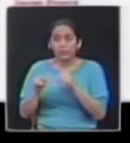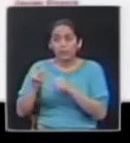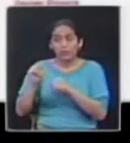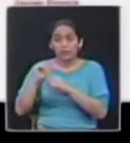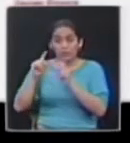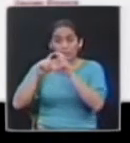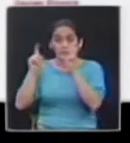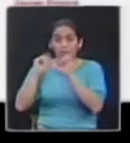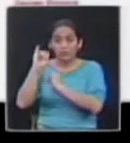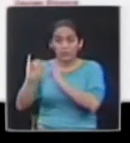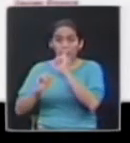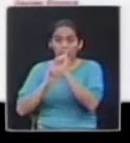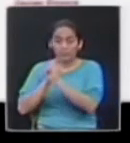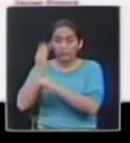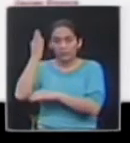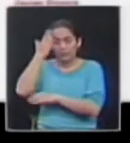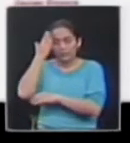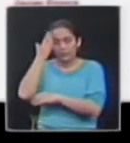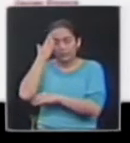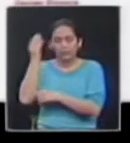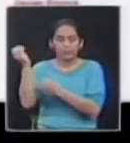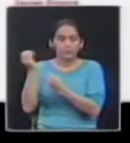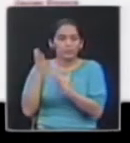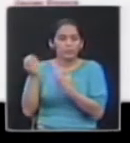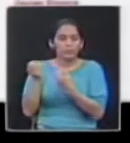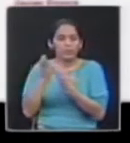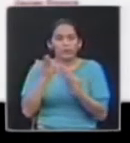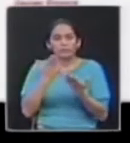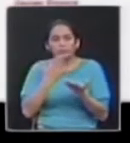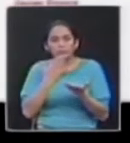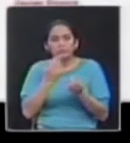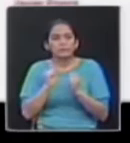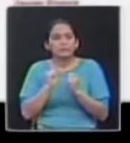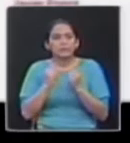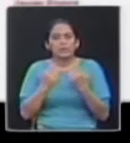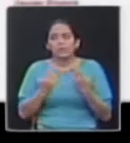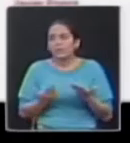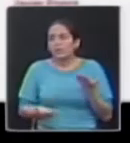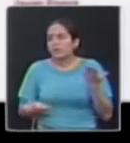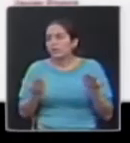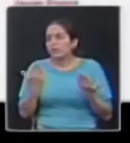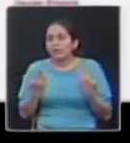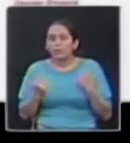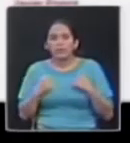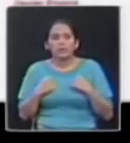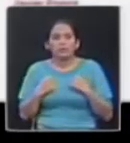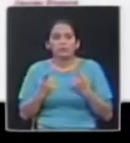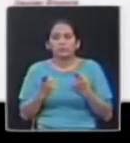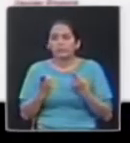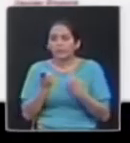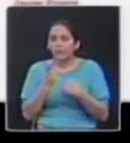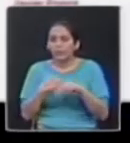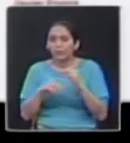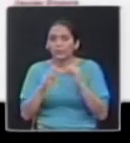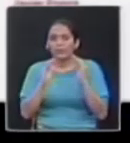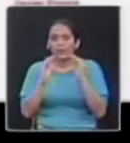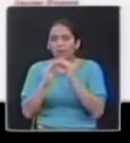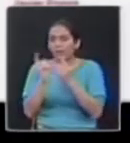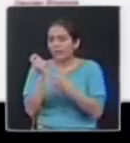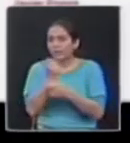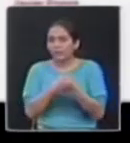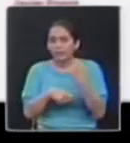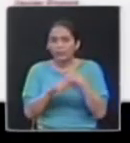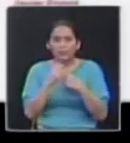va a llevar por el camino de cómo manejar el negocio de bienes raíces o cualquier otro negocio en tiempo de